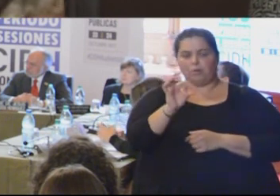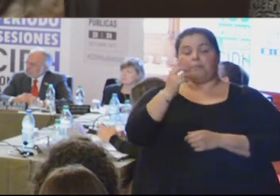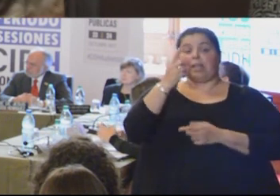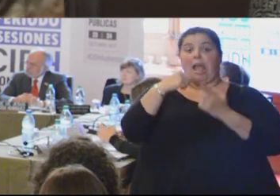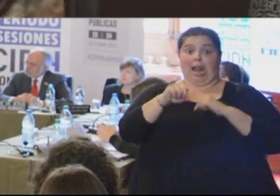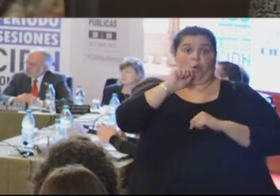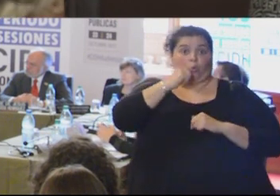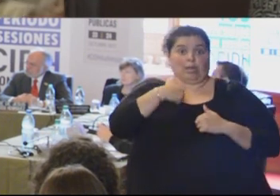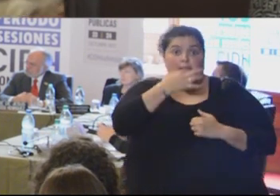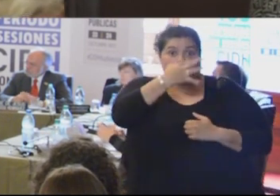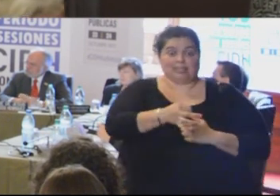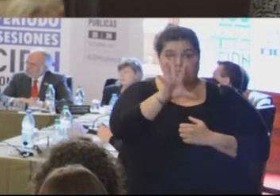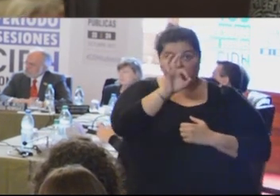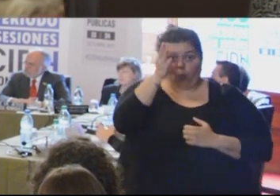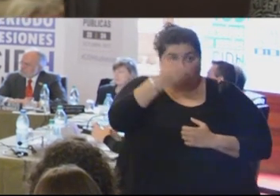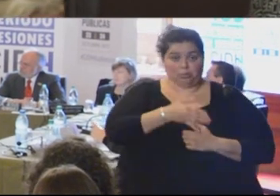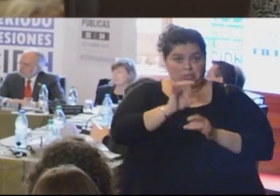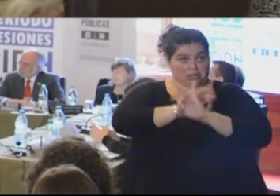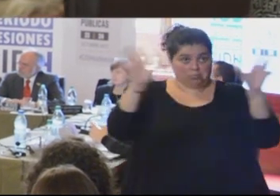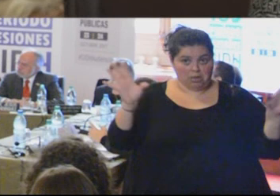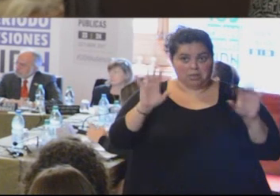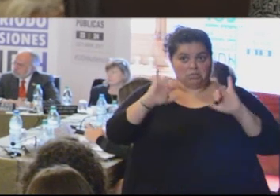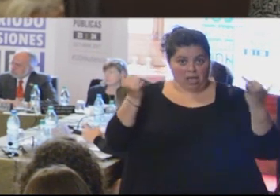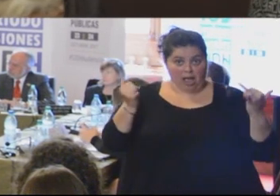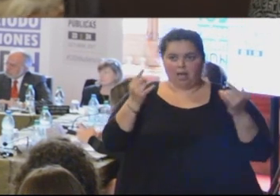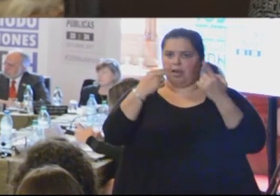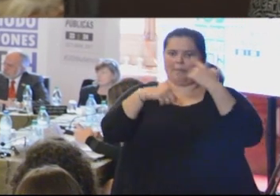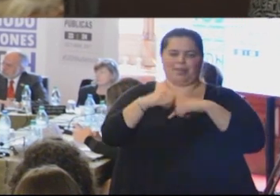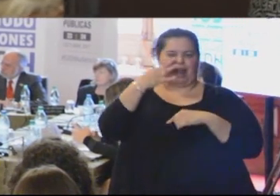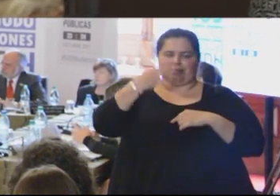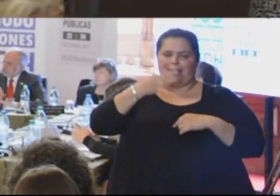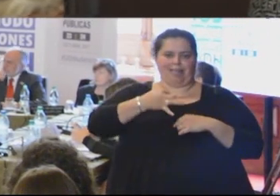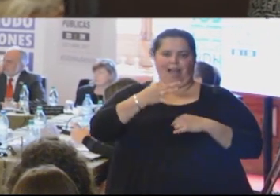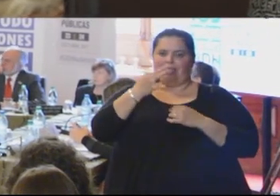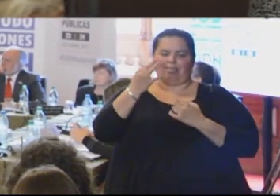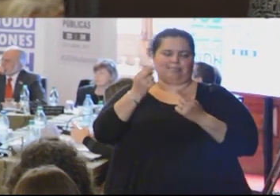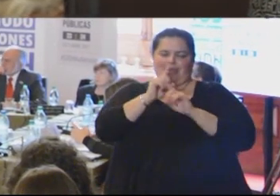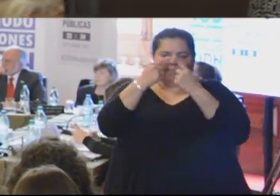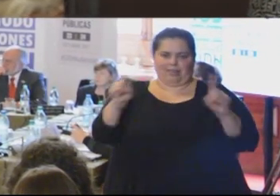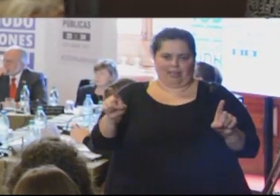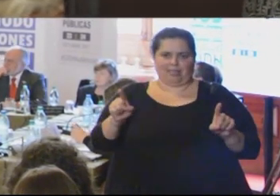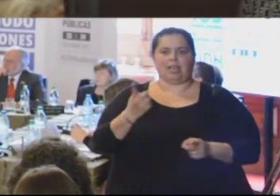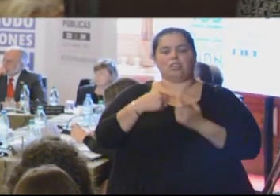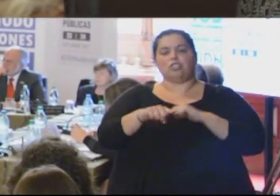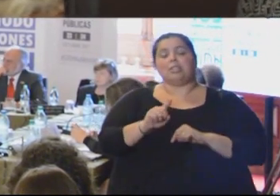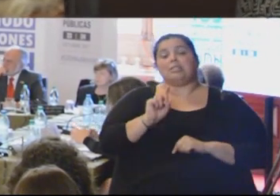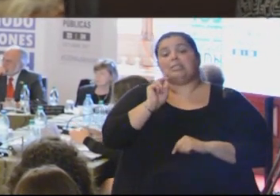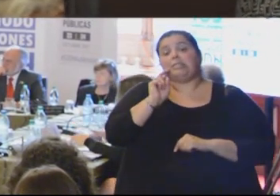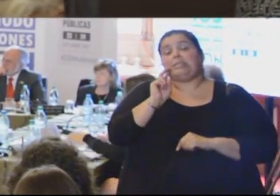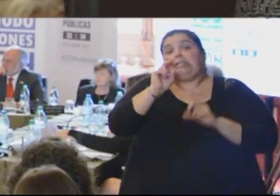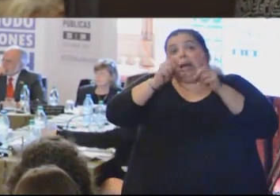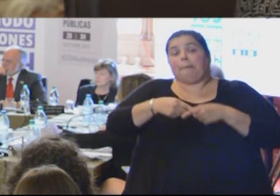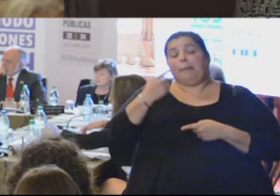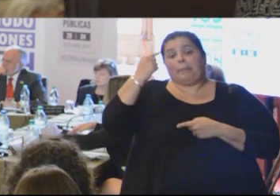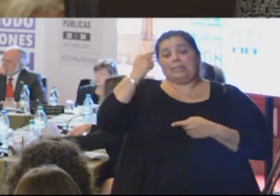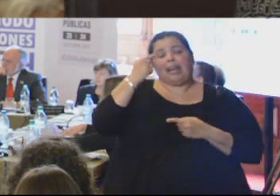50 por ciento de los casos pero la realidad de las cifras es absolutamente diferente si miramos y también tomando en cuenta la investigación